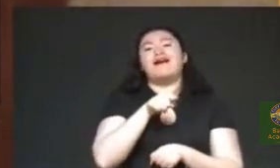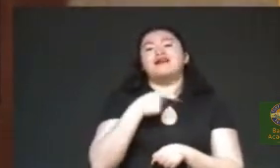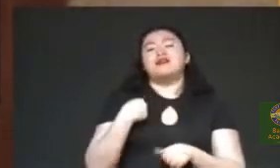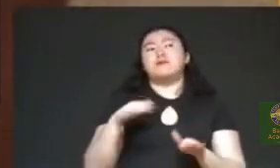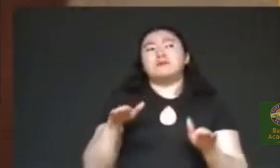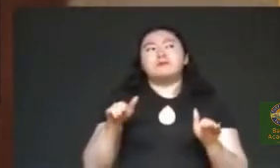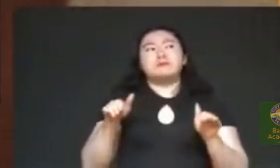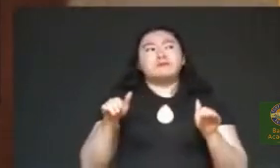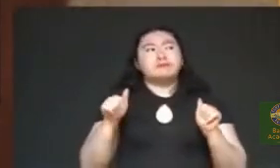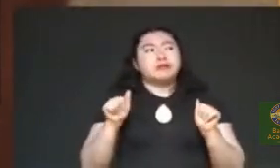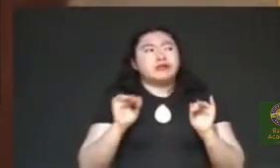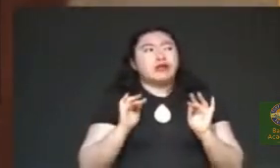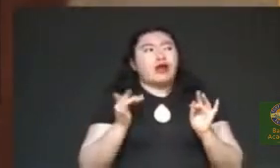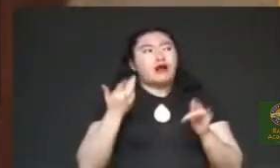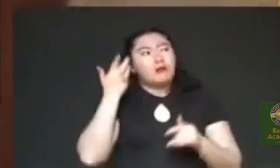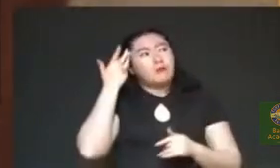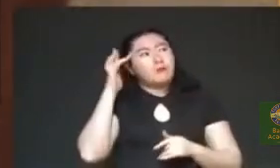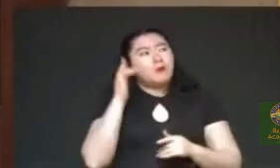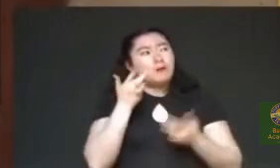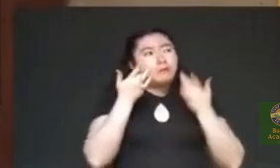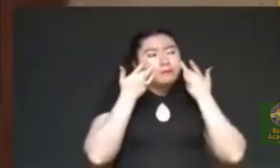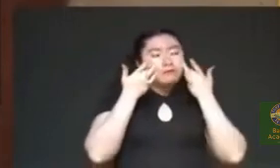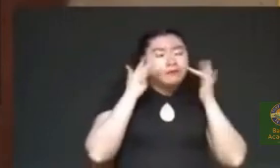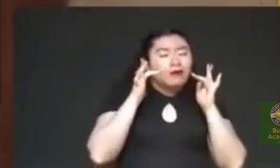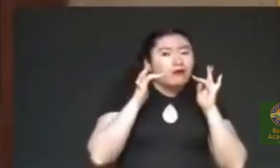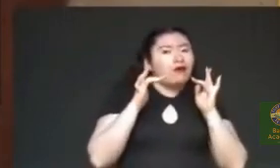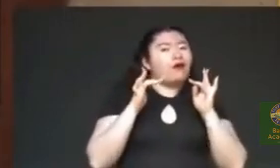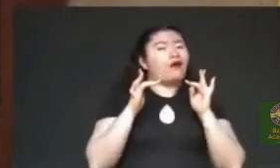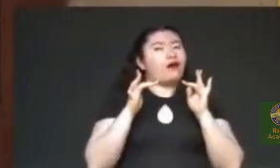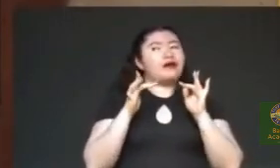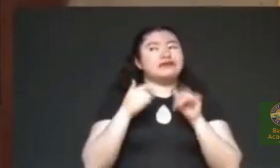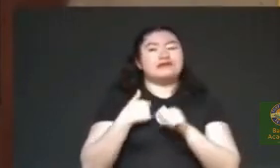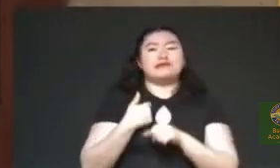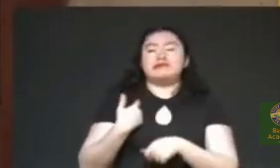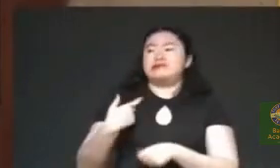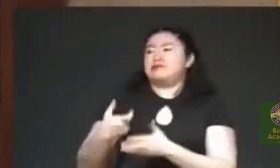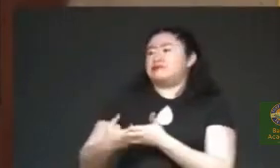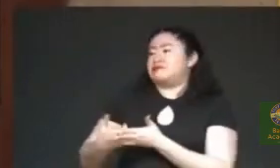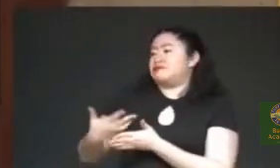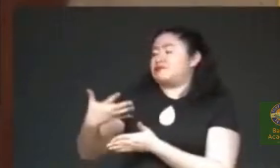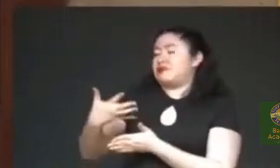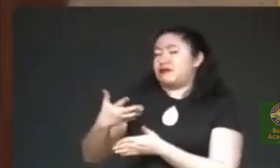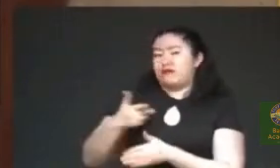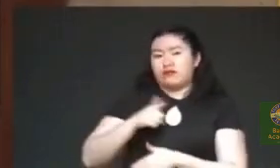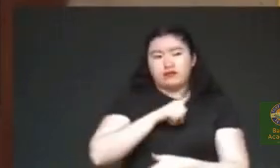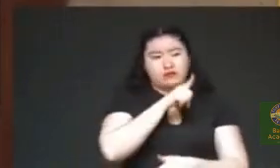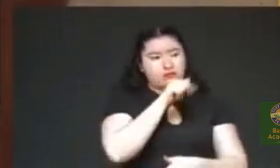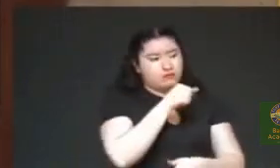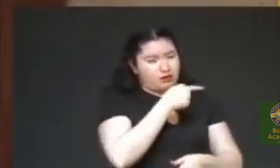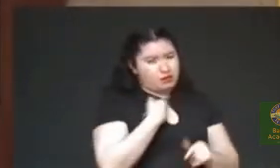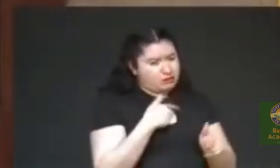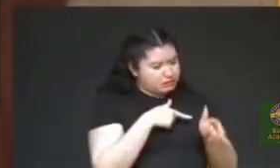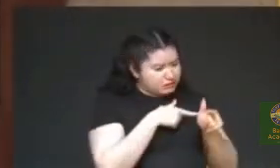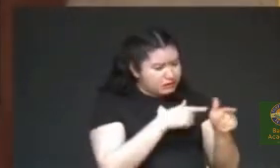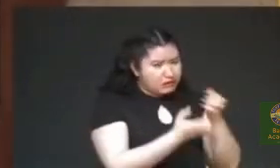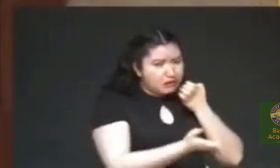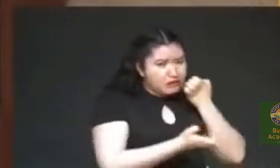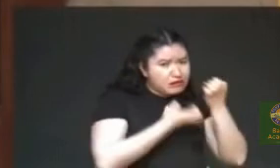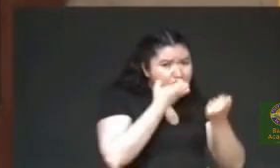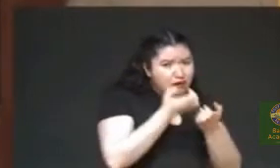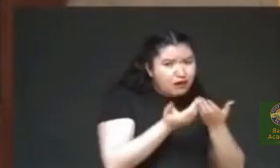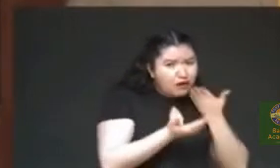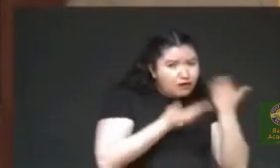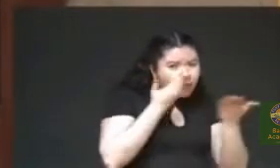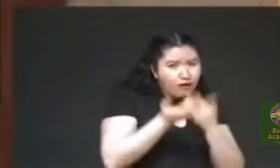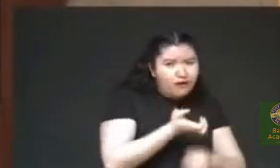Entonces, tendríamos que esperar a ver cuál es la realidad para evitar especulaciones. Y esto es muy